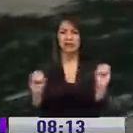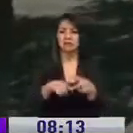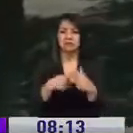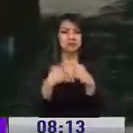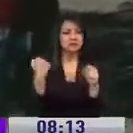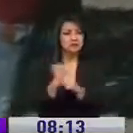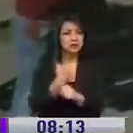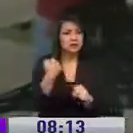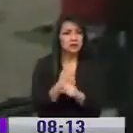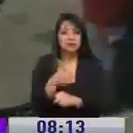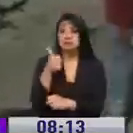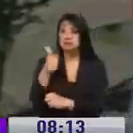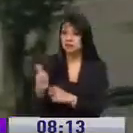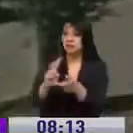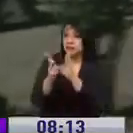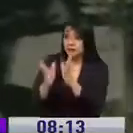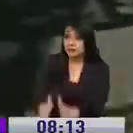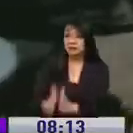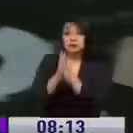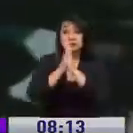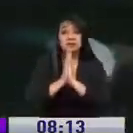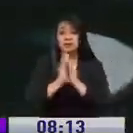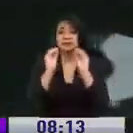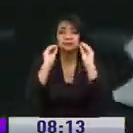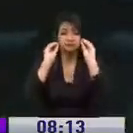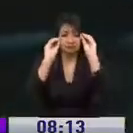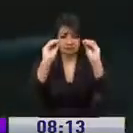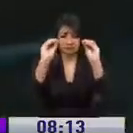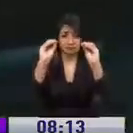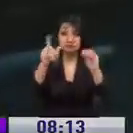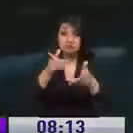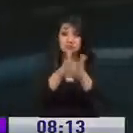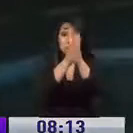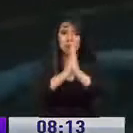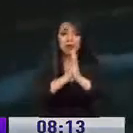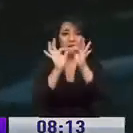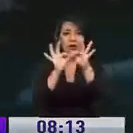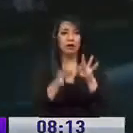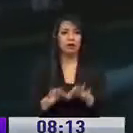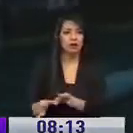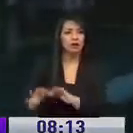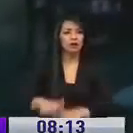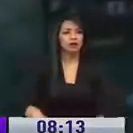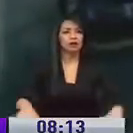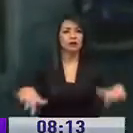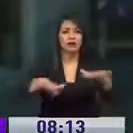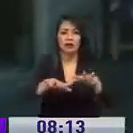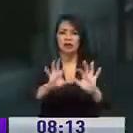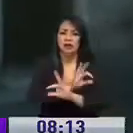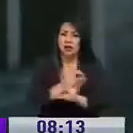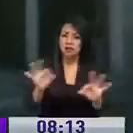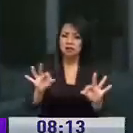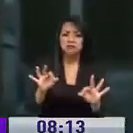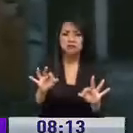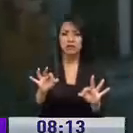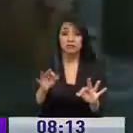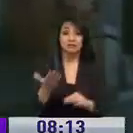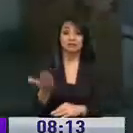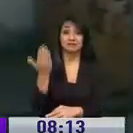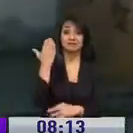trabajo que los vecinos han solicitado, es decir, la intervención integral de este espacio que, como ustedes lo ven, fue